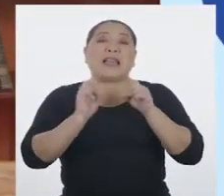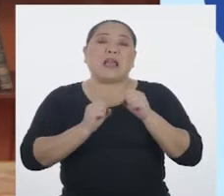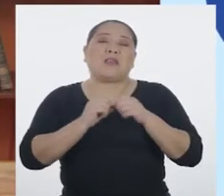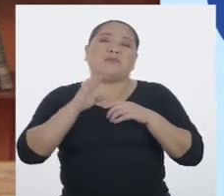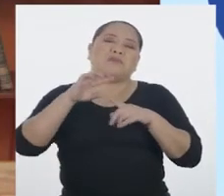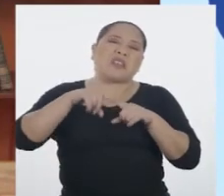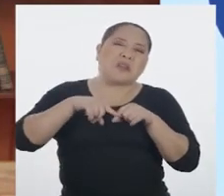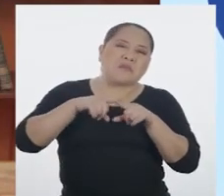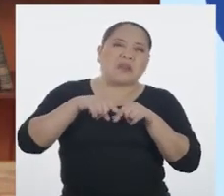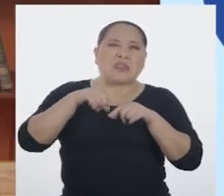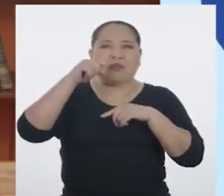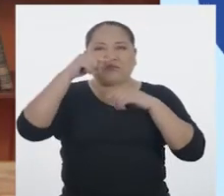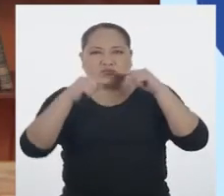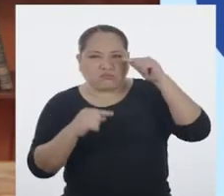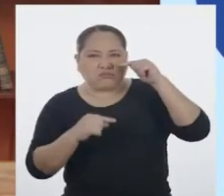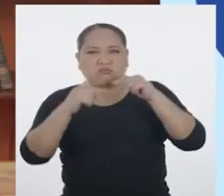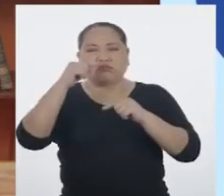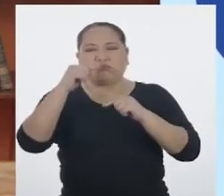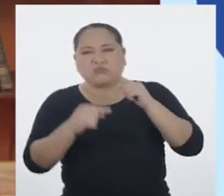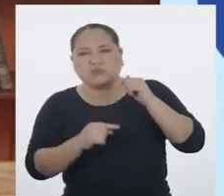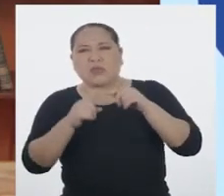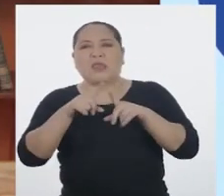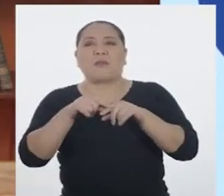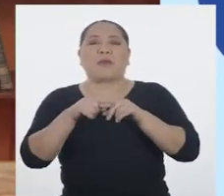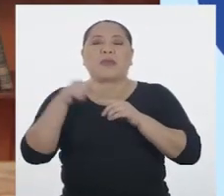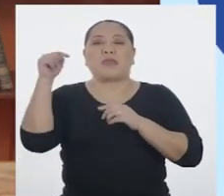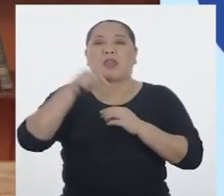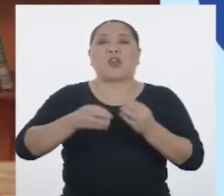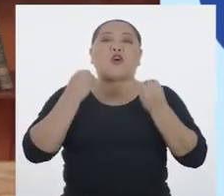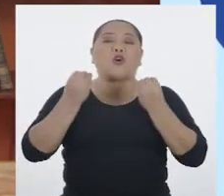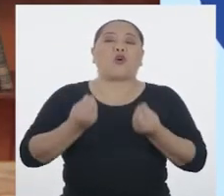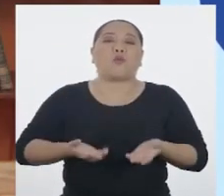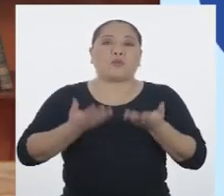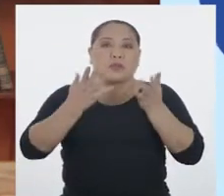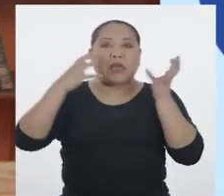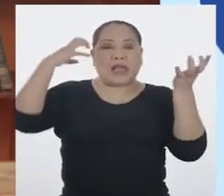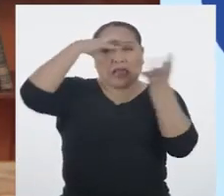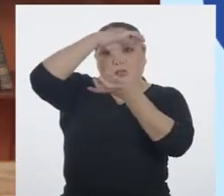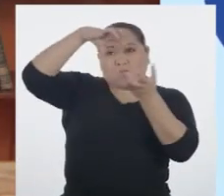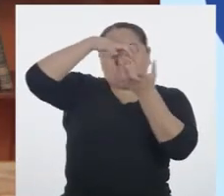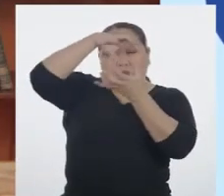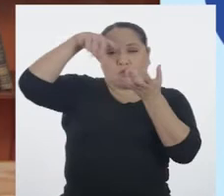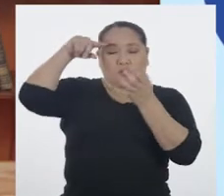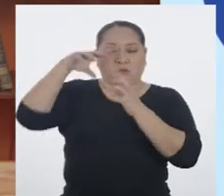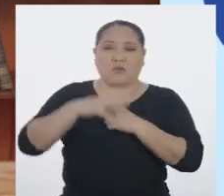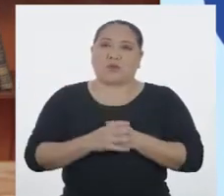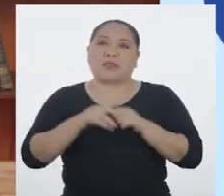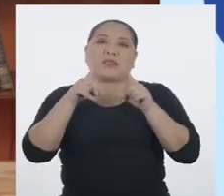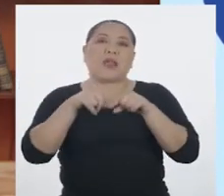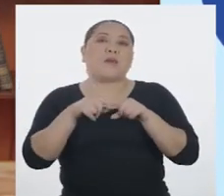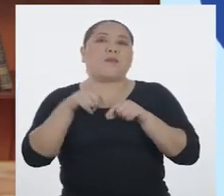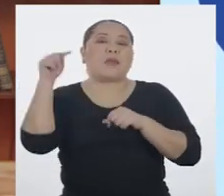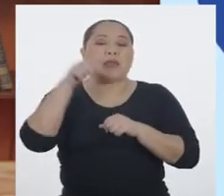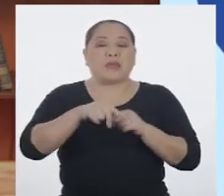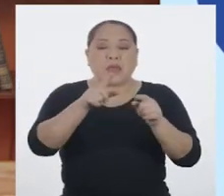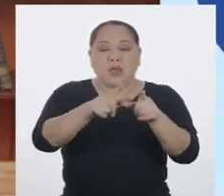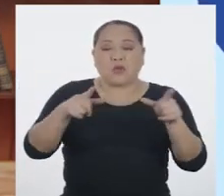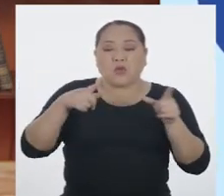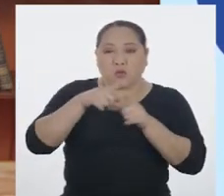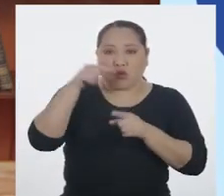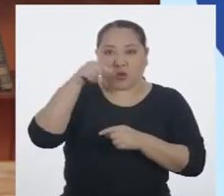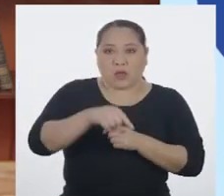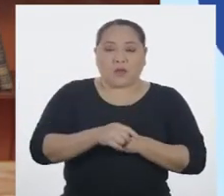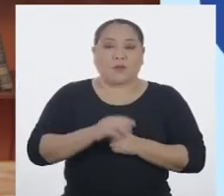estas heladas varía considerablemente según las condiciones generales de la atmósfera y depende de las